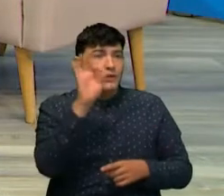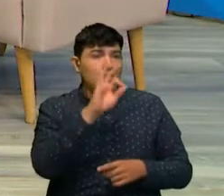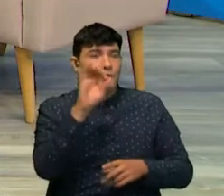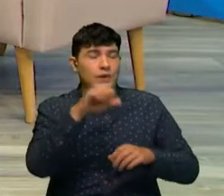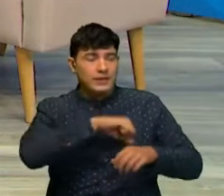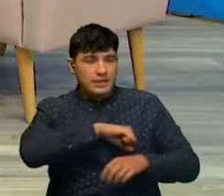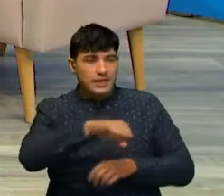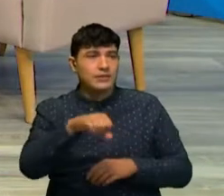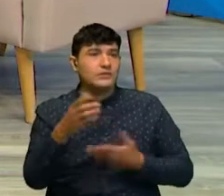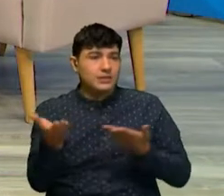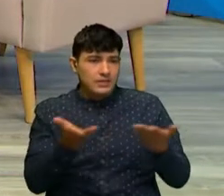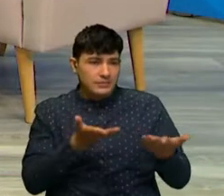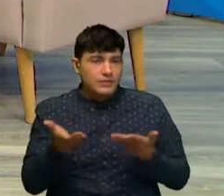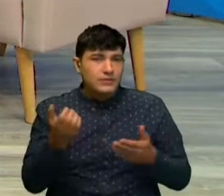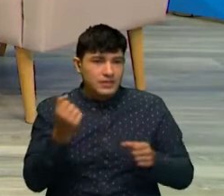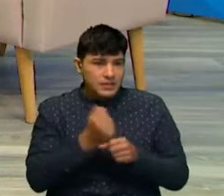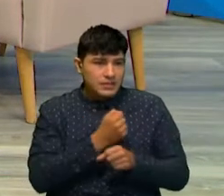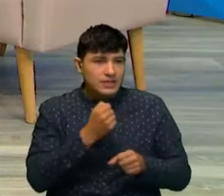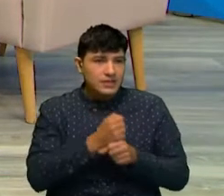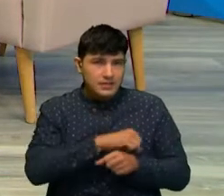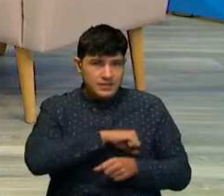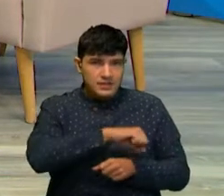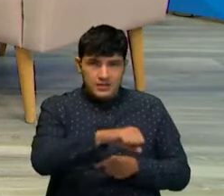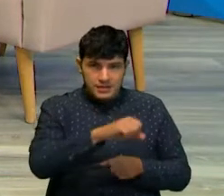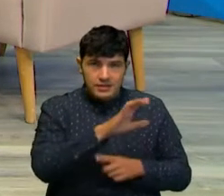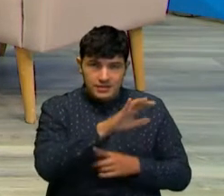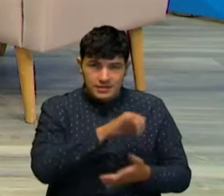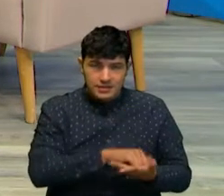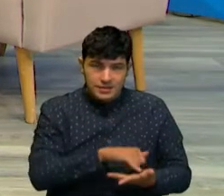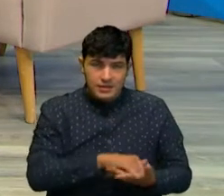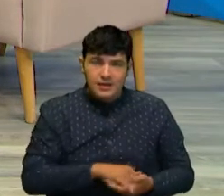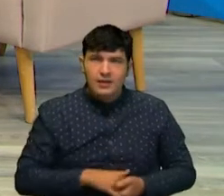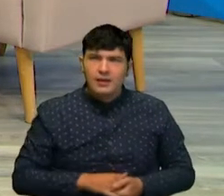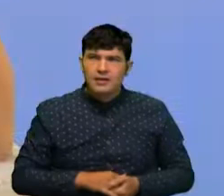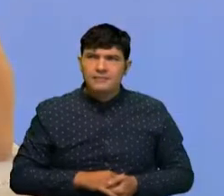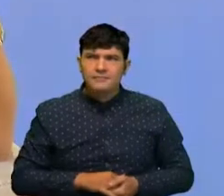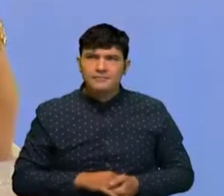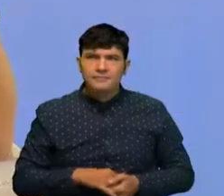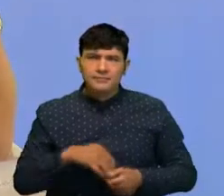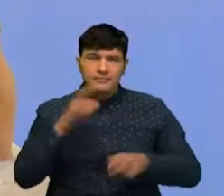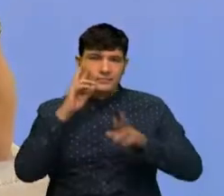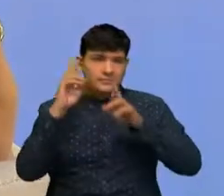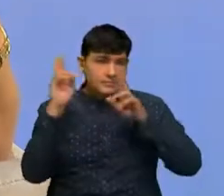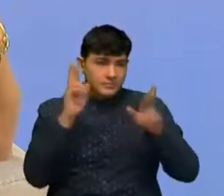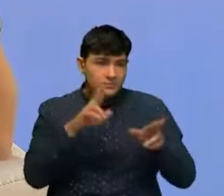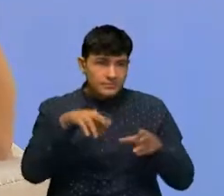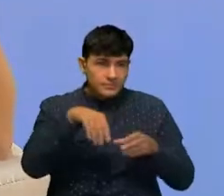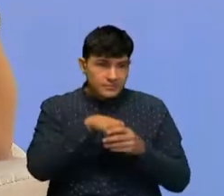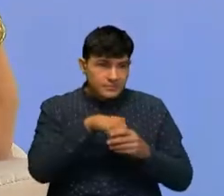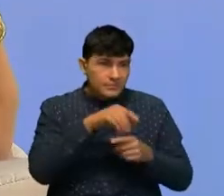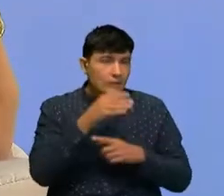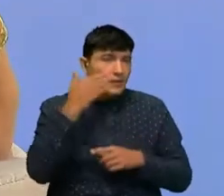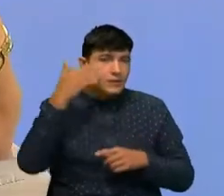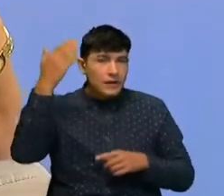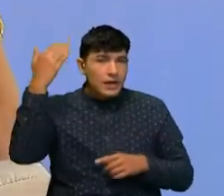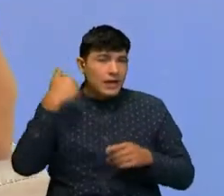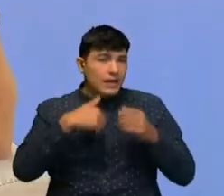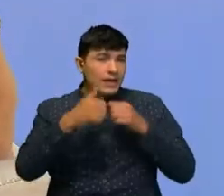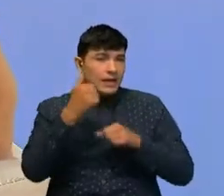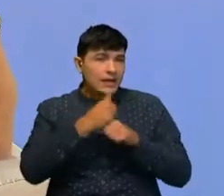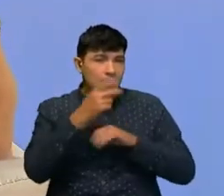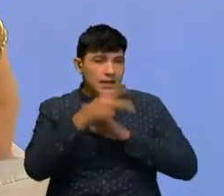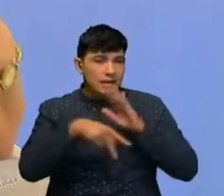las prestaciones de lo que nace de la relación laboral se constitucionalizó desde la constitución de